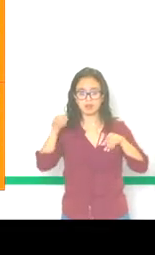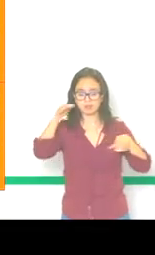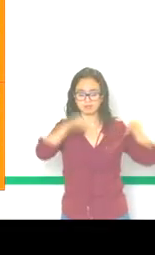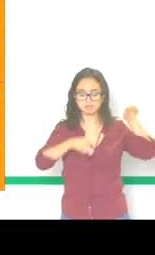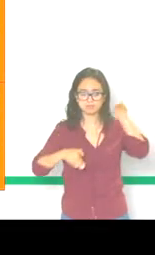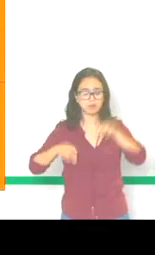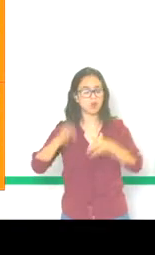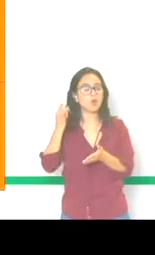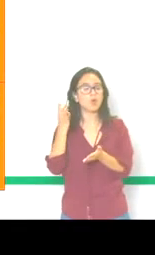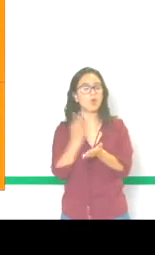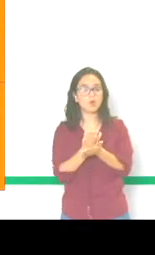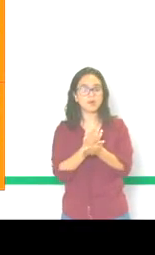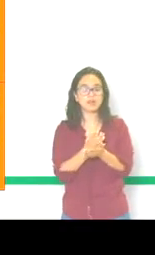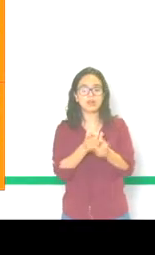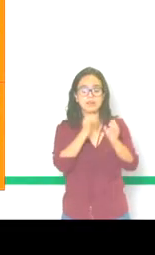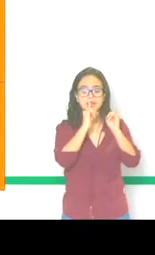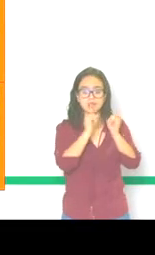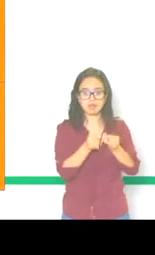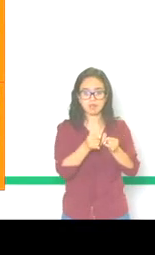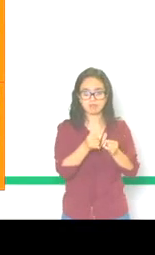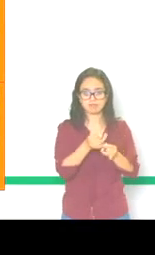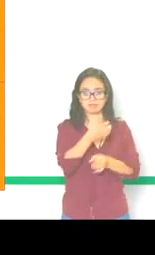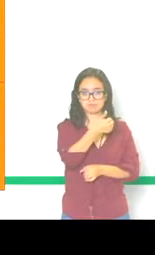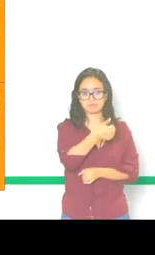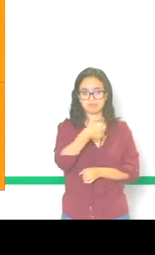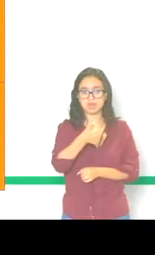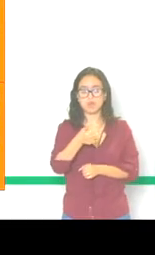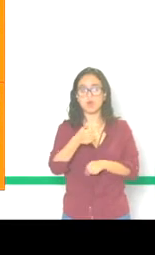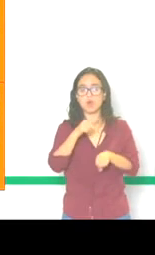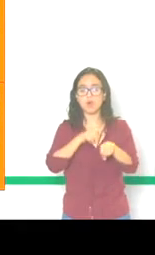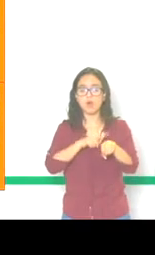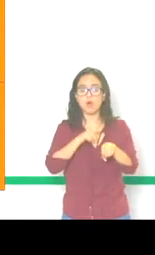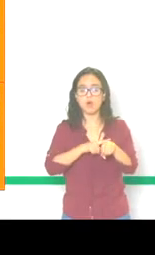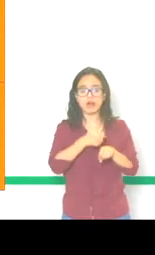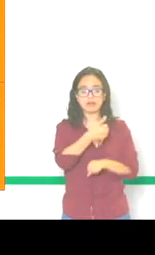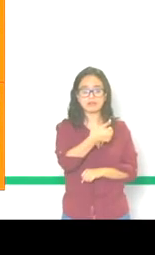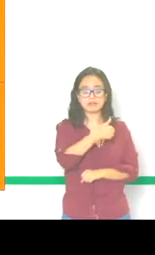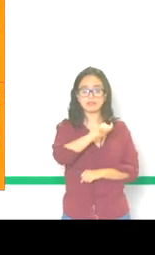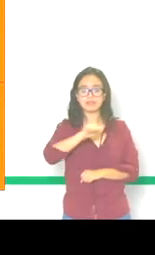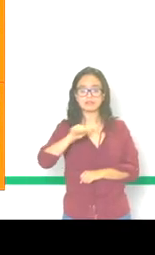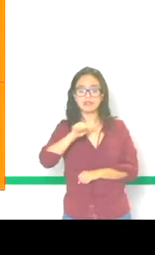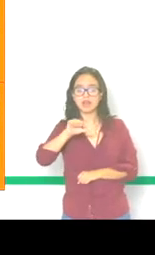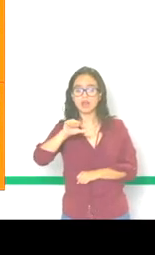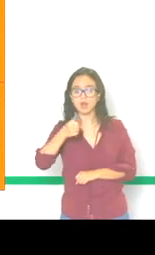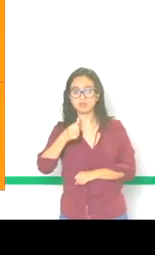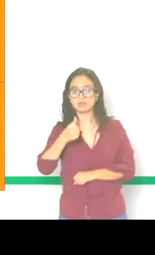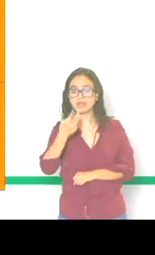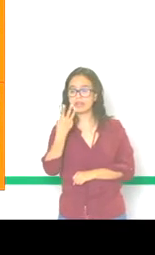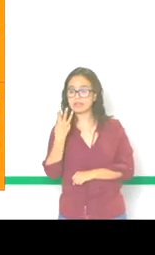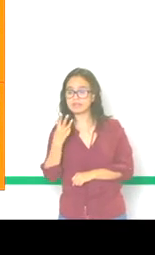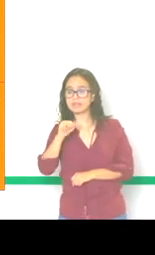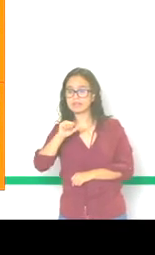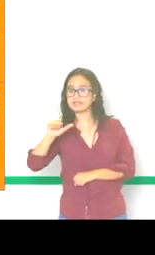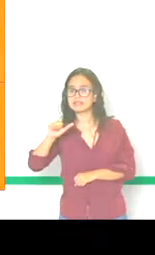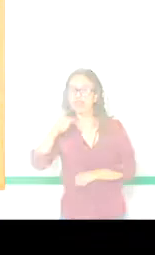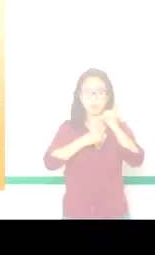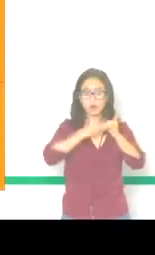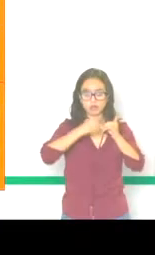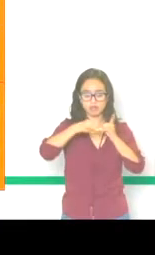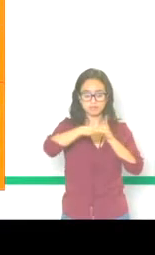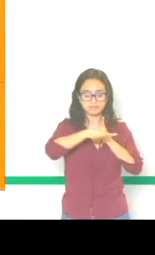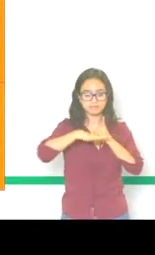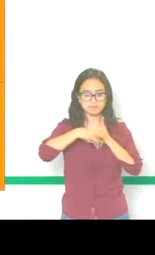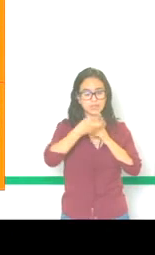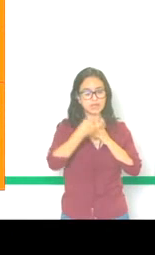individual con horarios que serán ahora discontinuos de 6 a 11 y de 3 a 7.